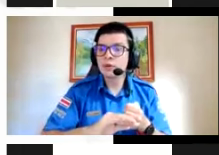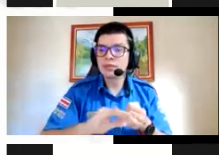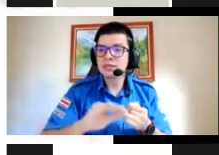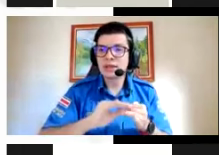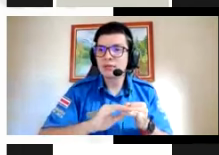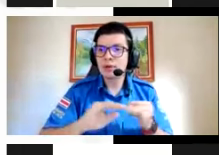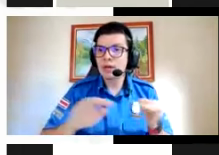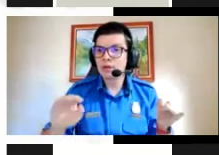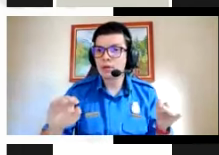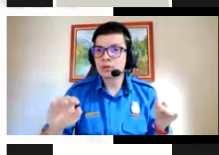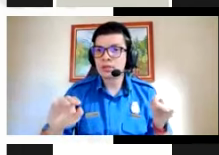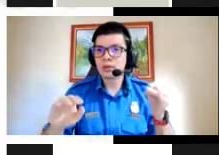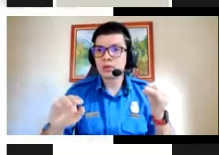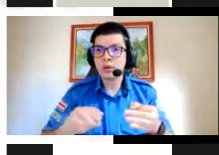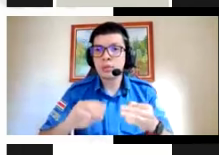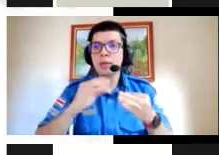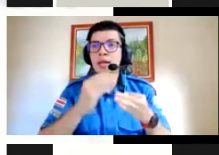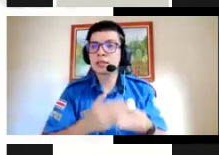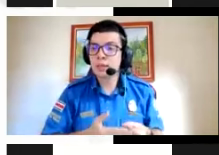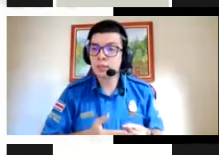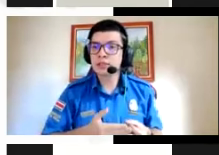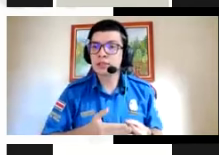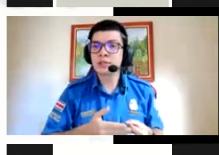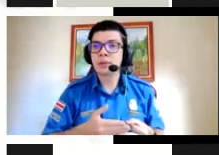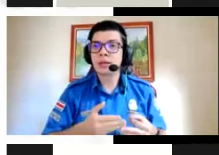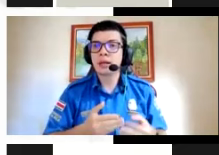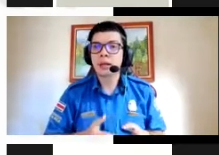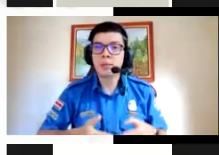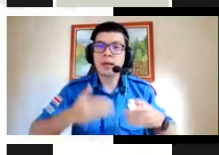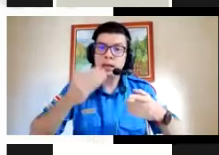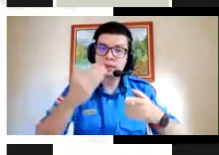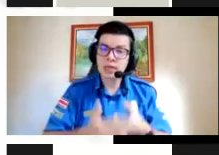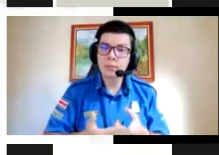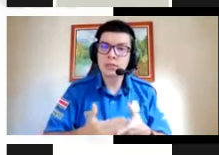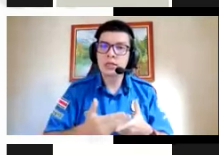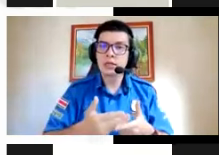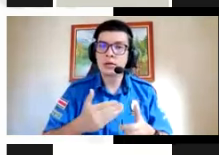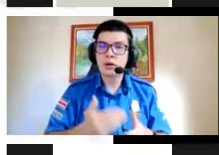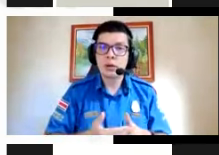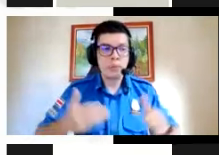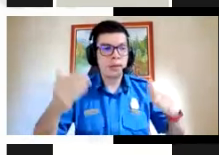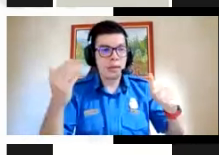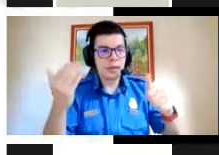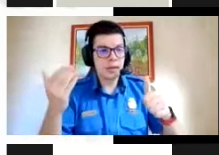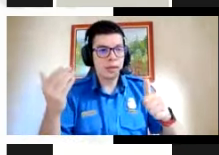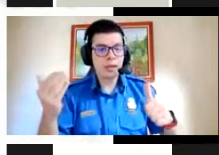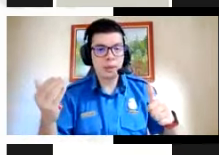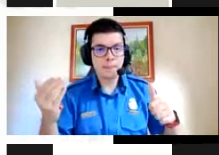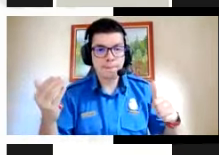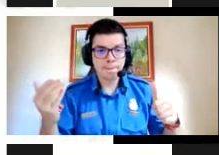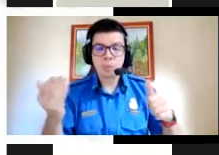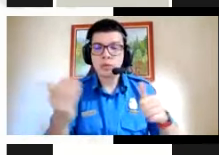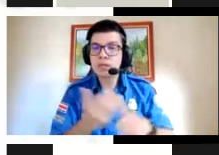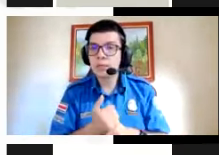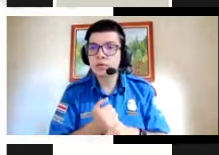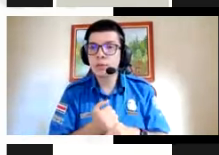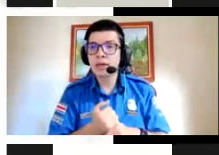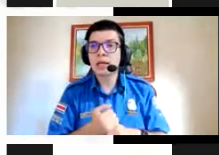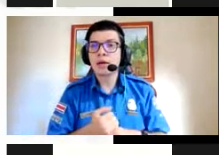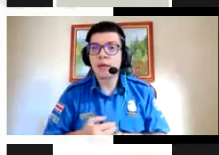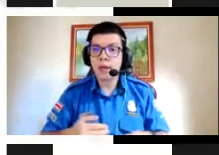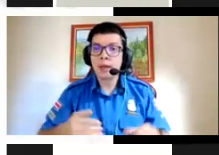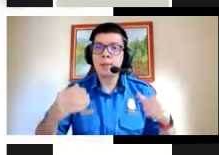no, está fuera de todo sentido. Miguel, saquemos ese recipiente. Miguel, instalemos el detector. Miguel, utilicemos